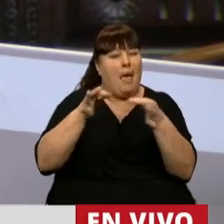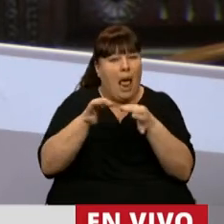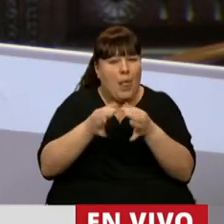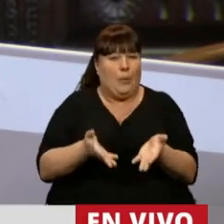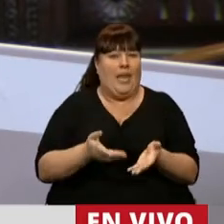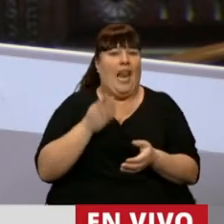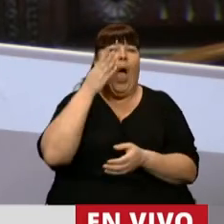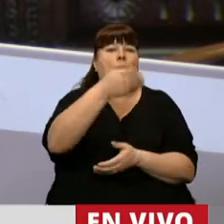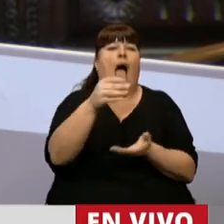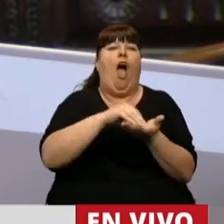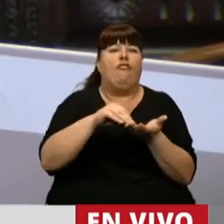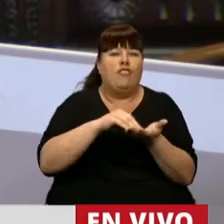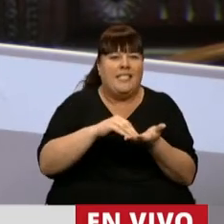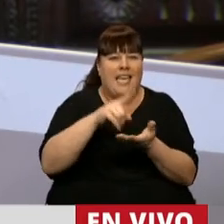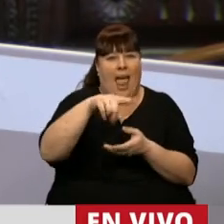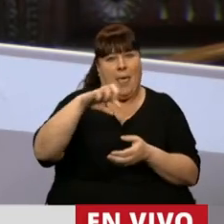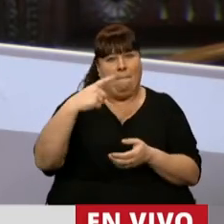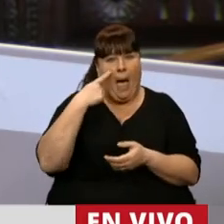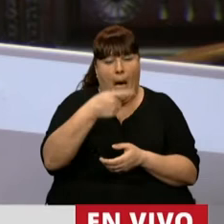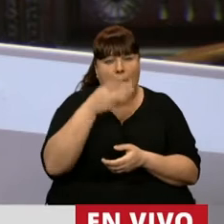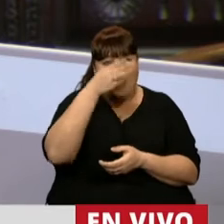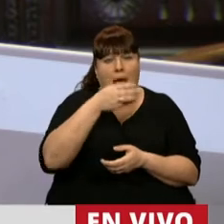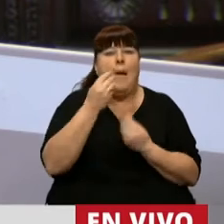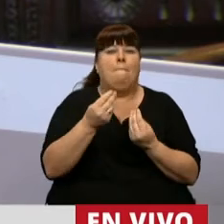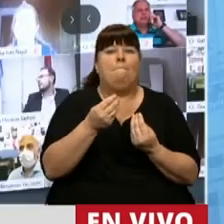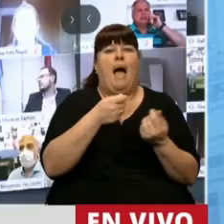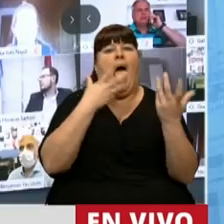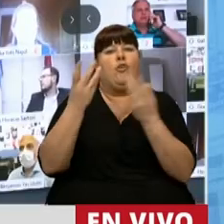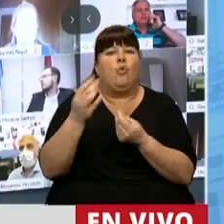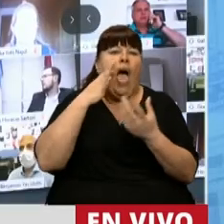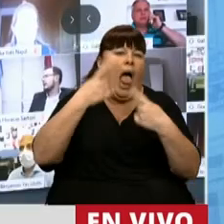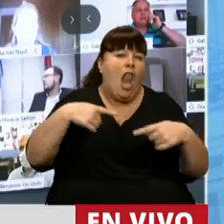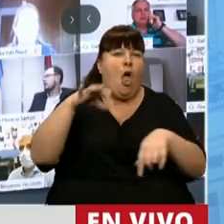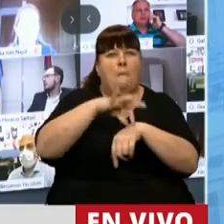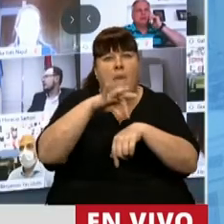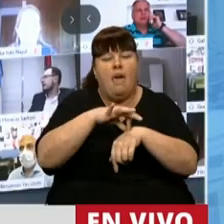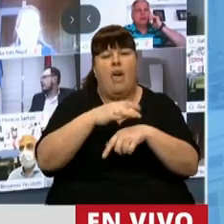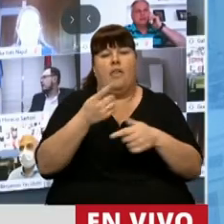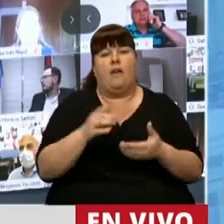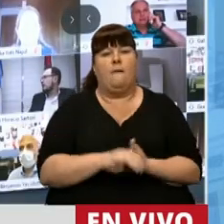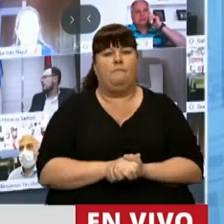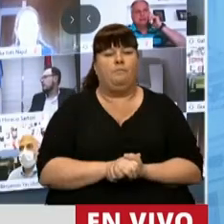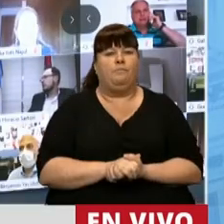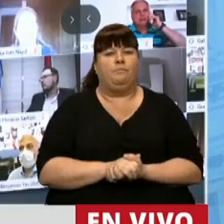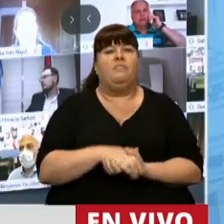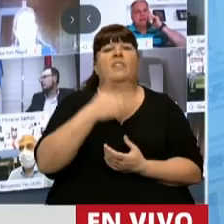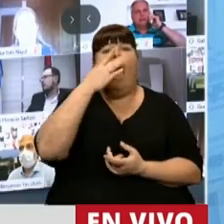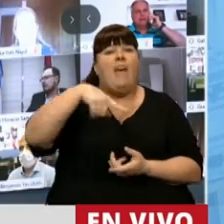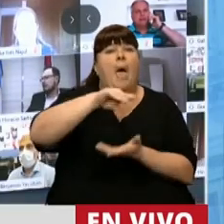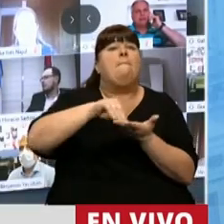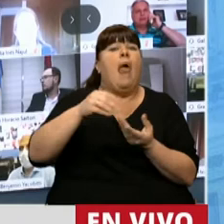que recurren a las oficinas de este instituto para recibir alguna prestación médica, y los